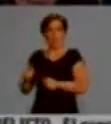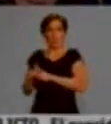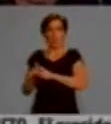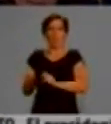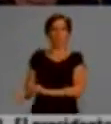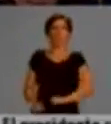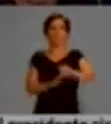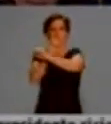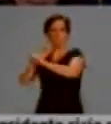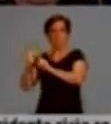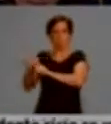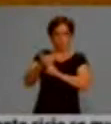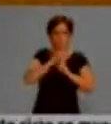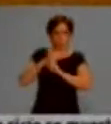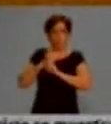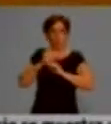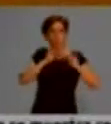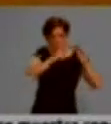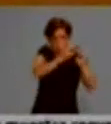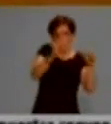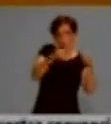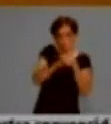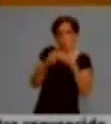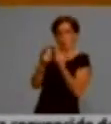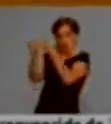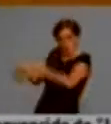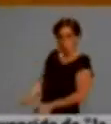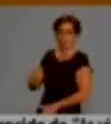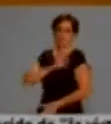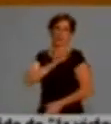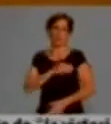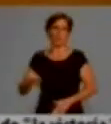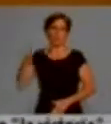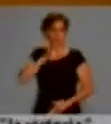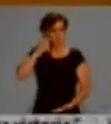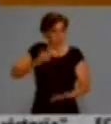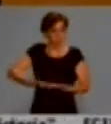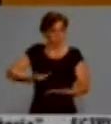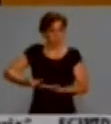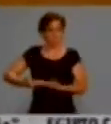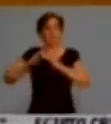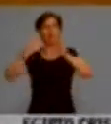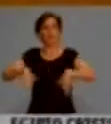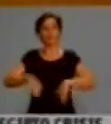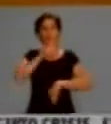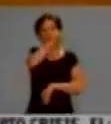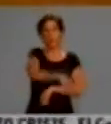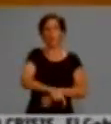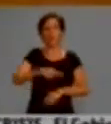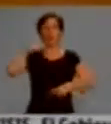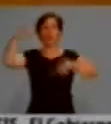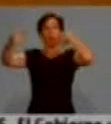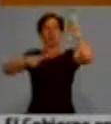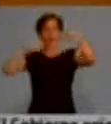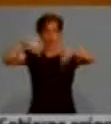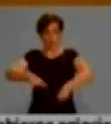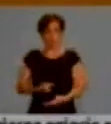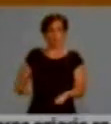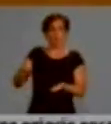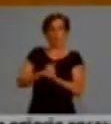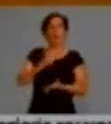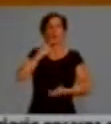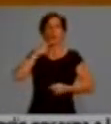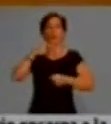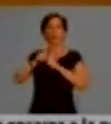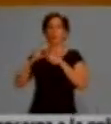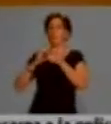yo, de su partido sobre el señor Bárcenas. Y que venían a demostrar que la ruptura de la que usted ha alardeado y aquí otra vez, esa que se